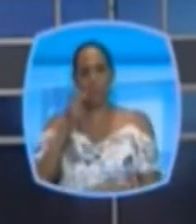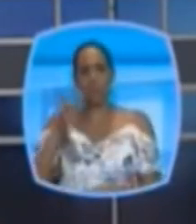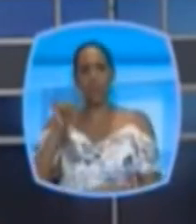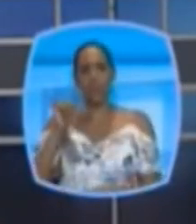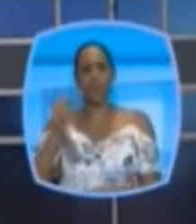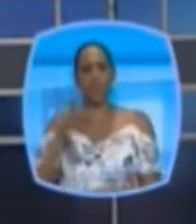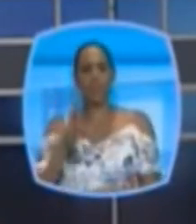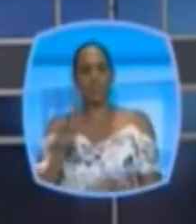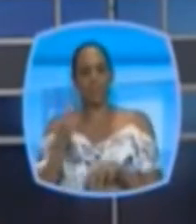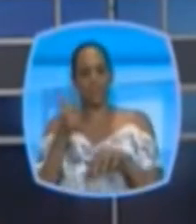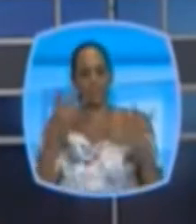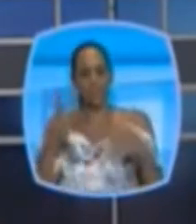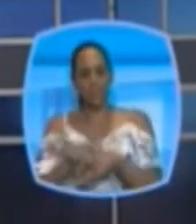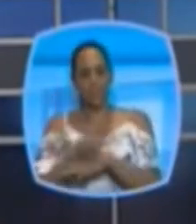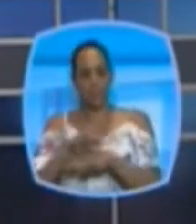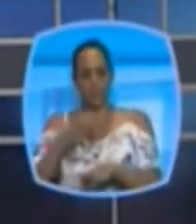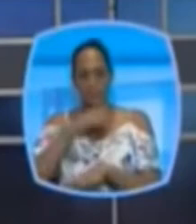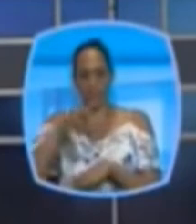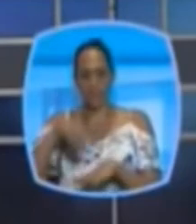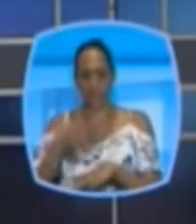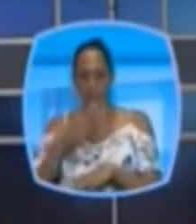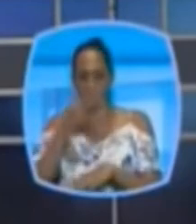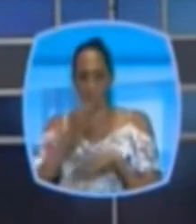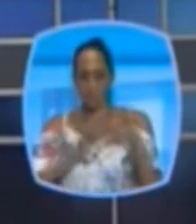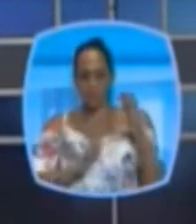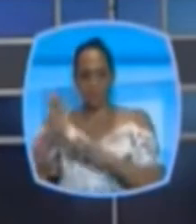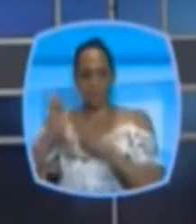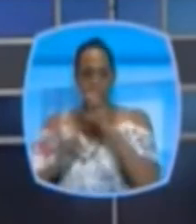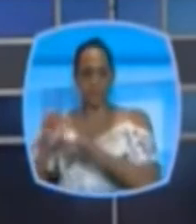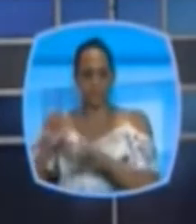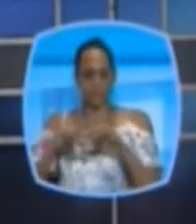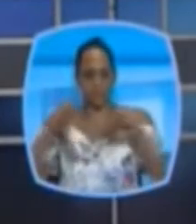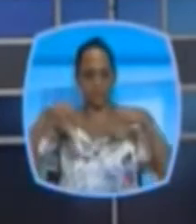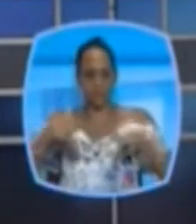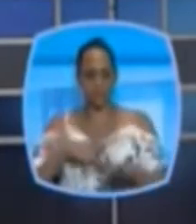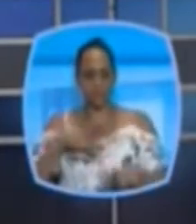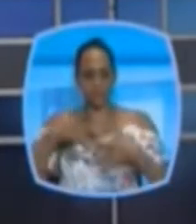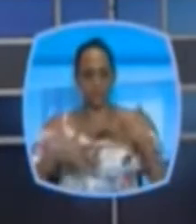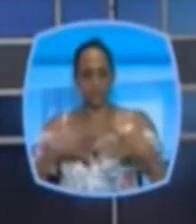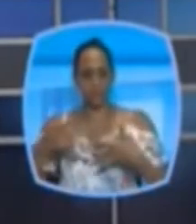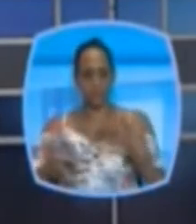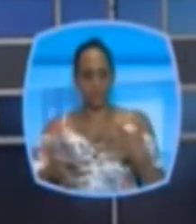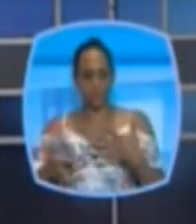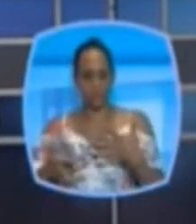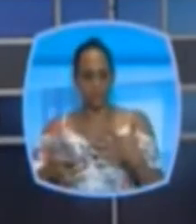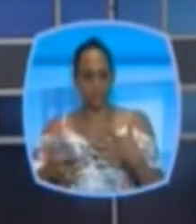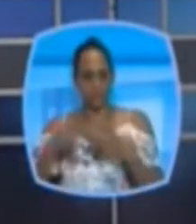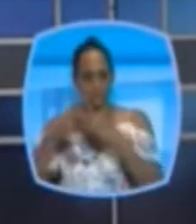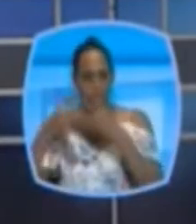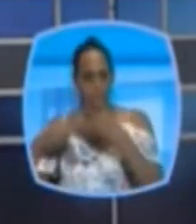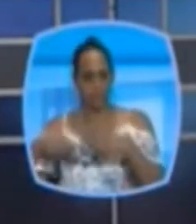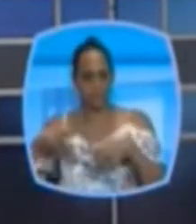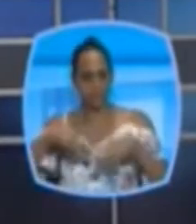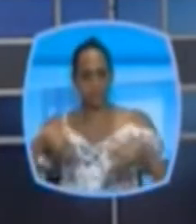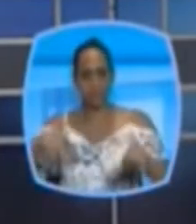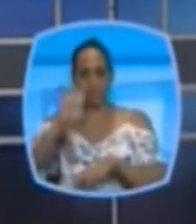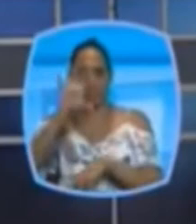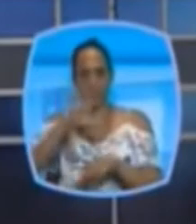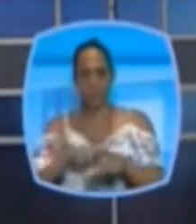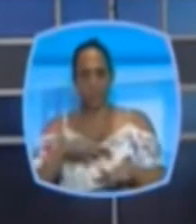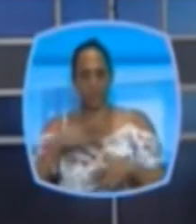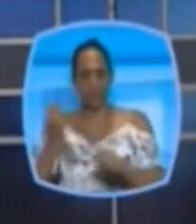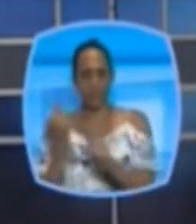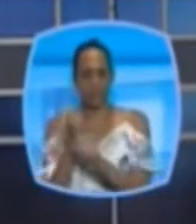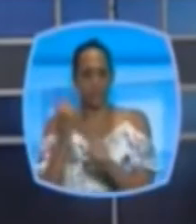COVID-19. El Ejecutivo Nacional afirmó que se está evaluando la suspensión de las actividades en diferentes regiones del país,